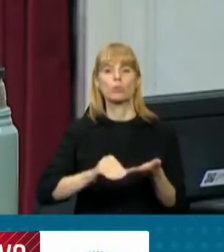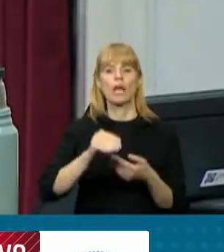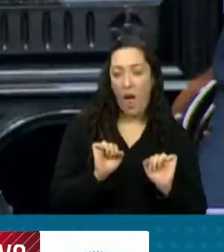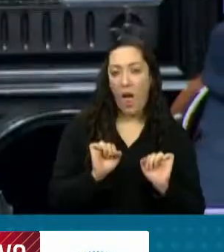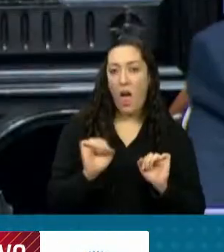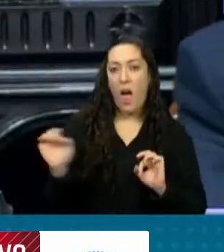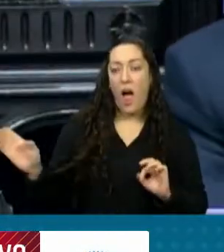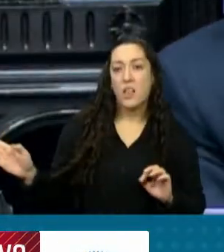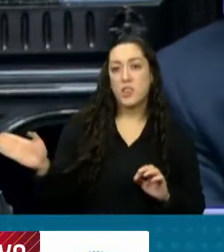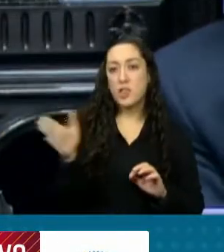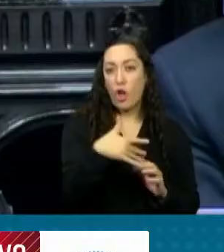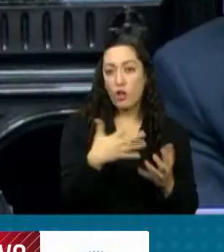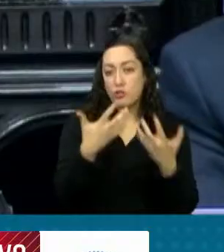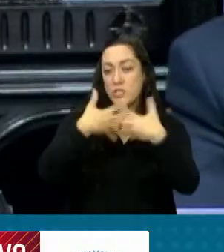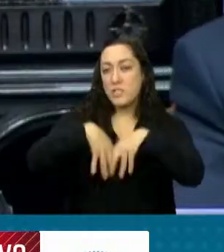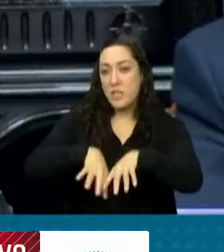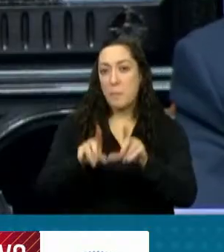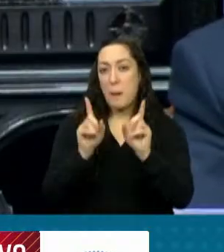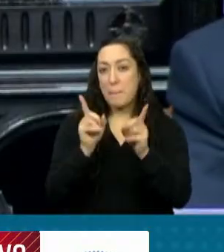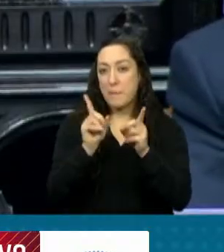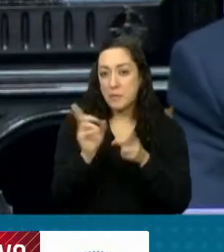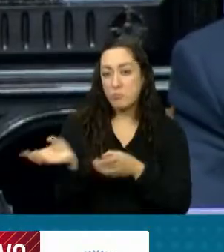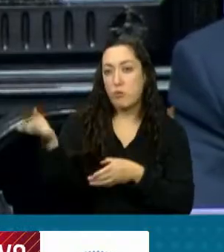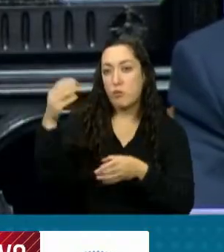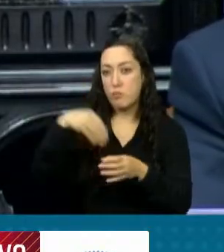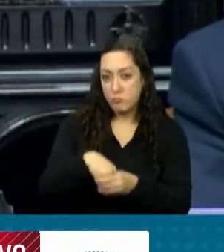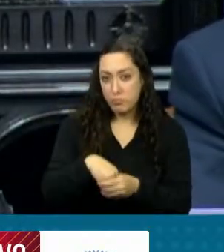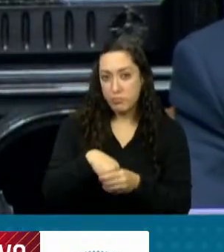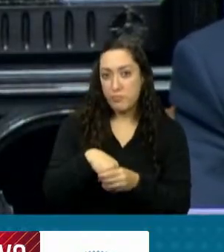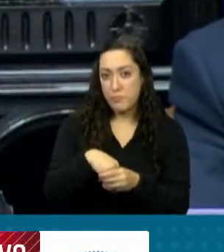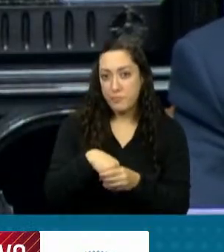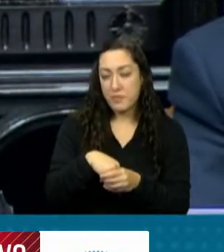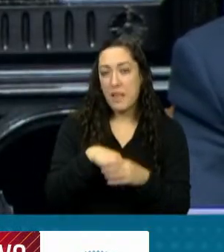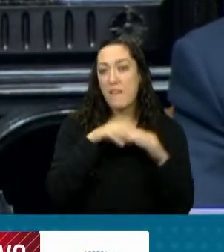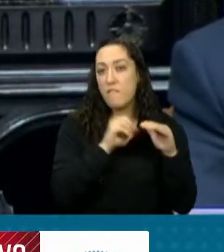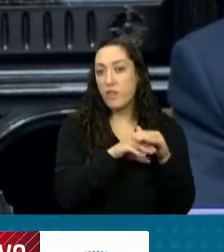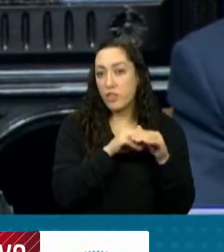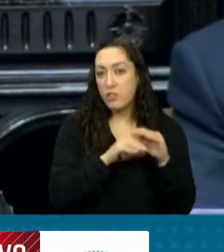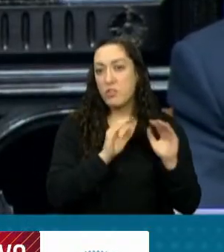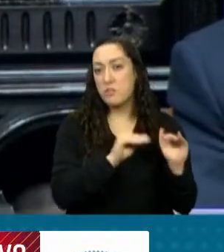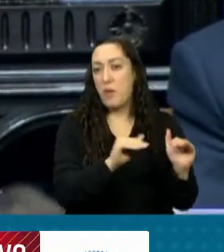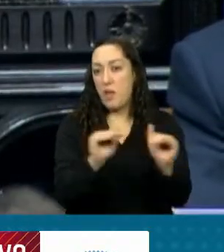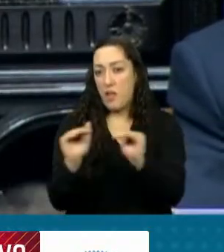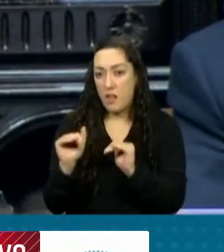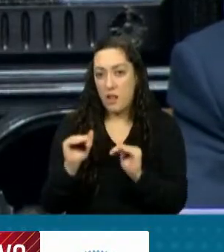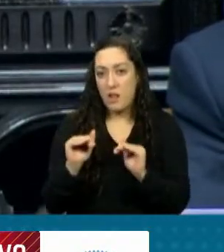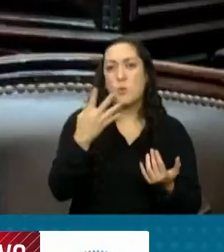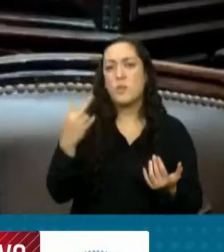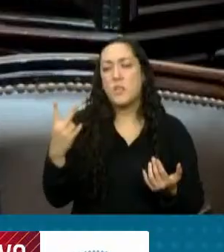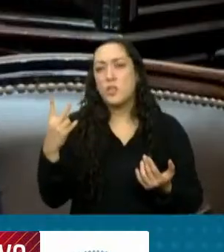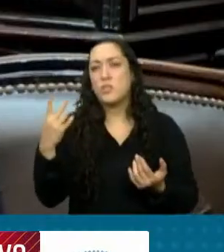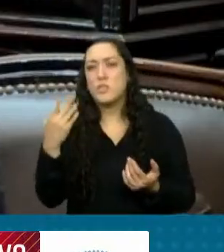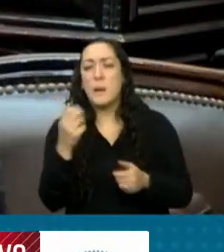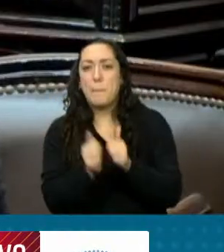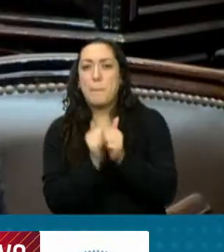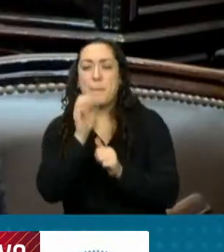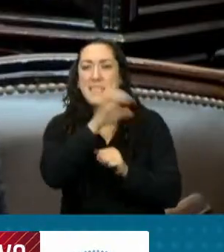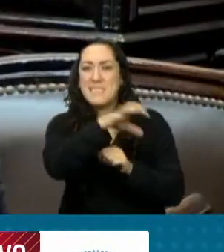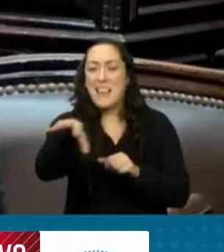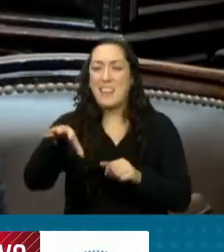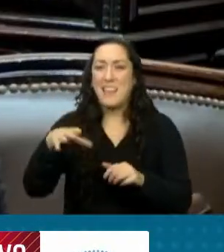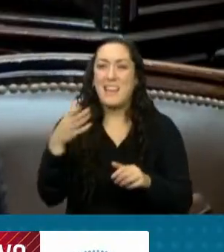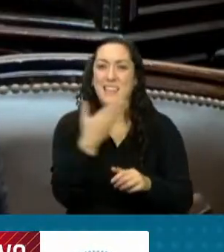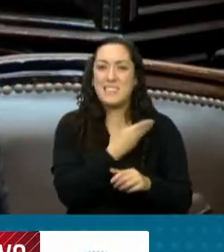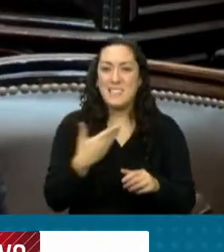las enfermedades, que hay muchas personas que por ahí fueron sacando remedios del PAMI medio como para estoquearse y que no los necesitaban